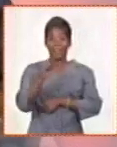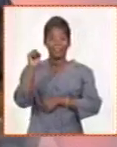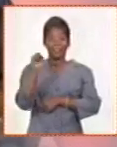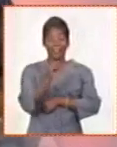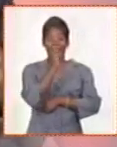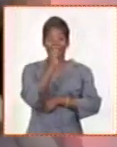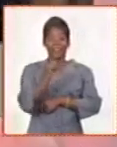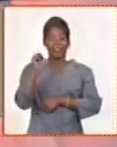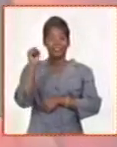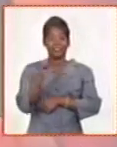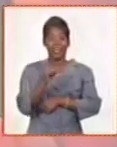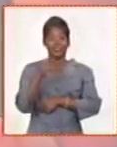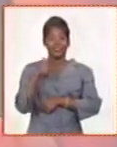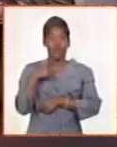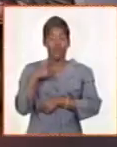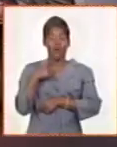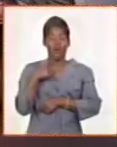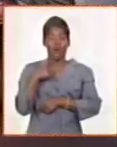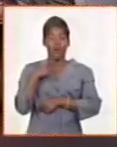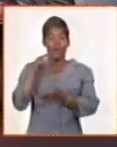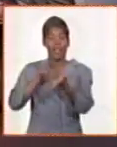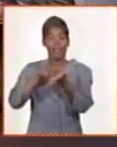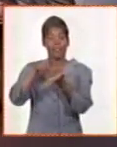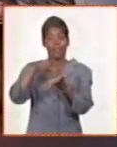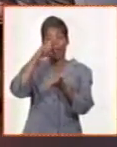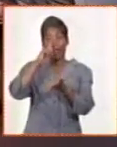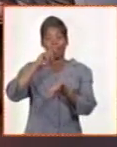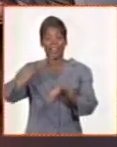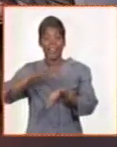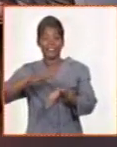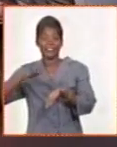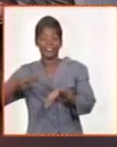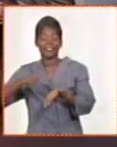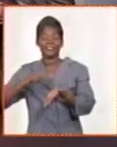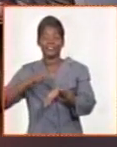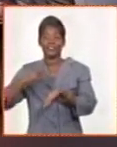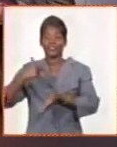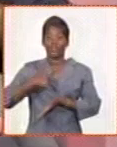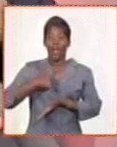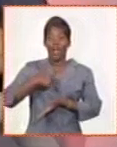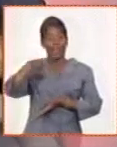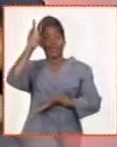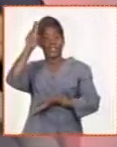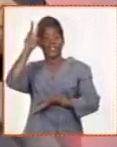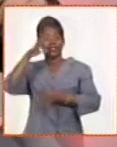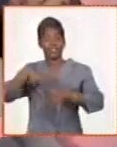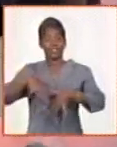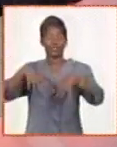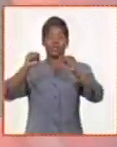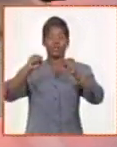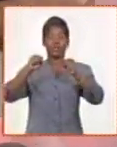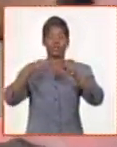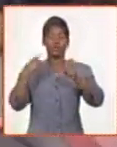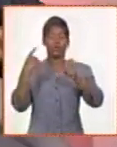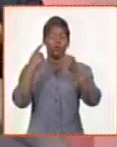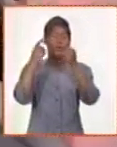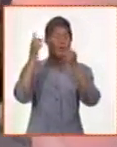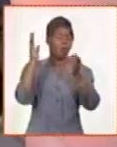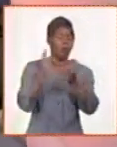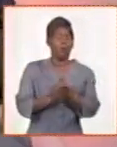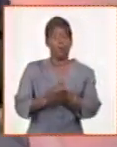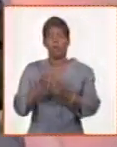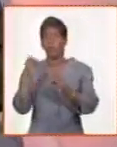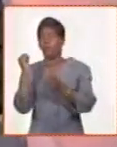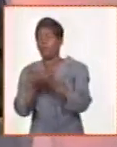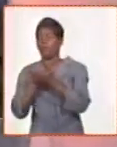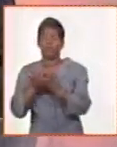luz. ¡Ay, terrible! Aquello fue y apareció, nuestros payasos están entrenados, salieron, hicieron 5 minutos de juego ahí, mientras nosotros poníamos la